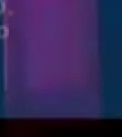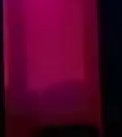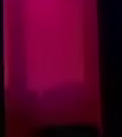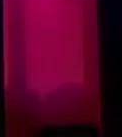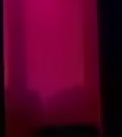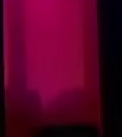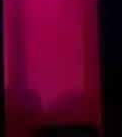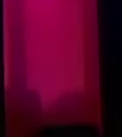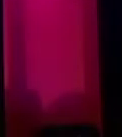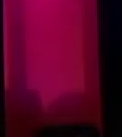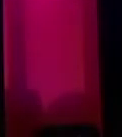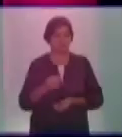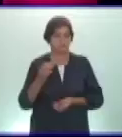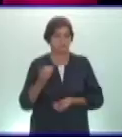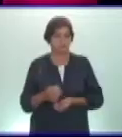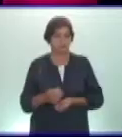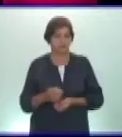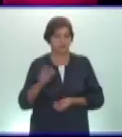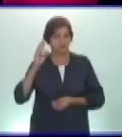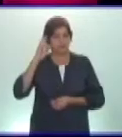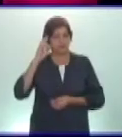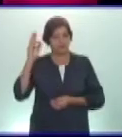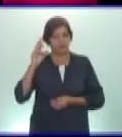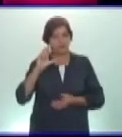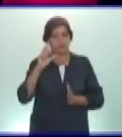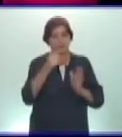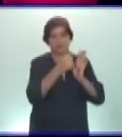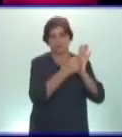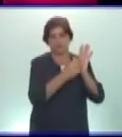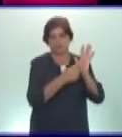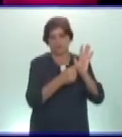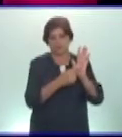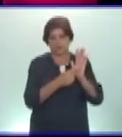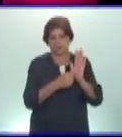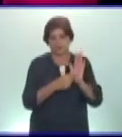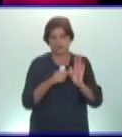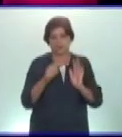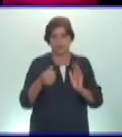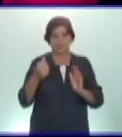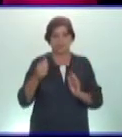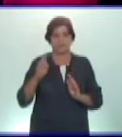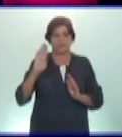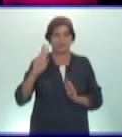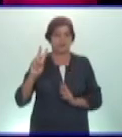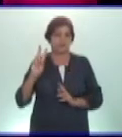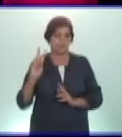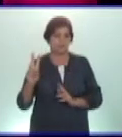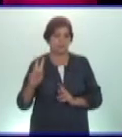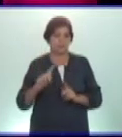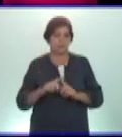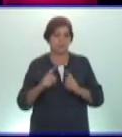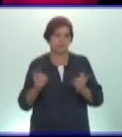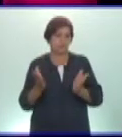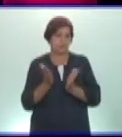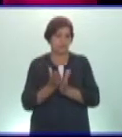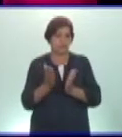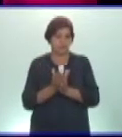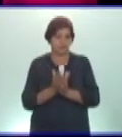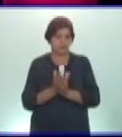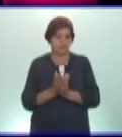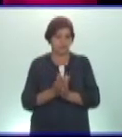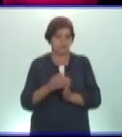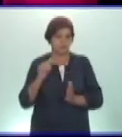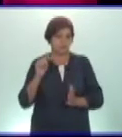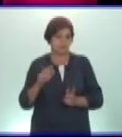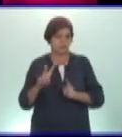Bien, estoy segura que han recordado esta característica de esta categoría gramatical porque ya ustedes en clases y acá hemos estado ejercitando